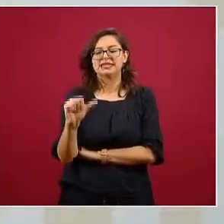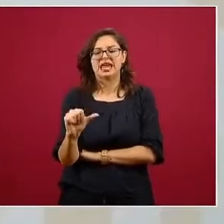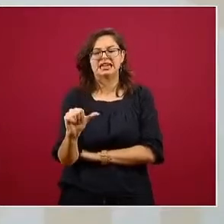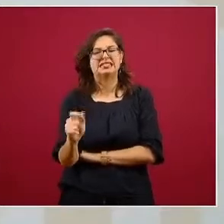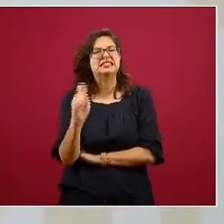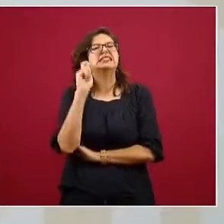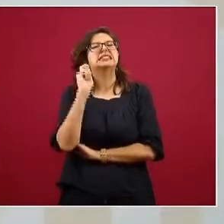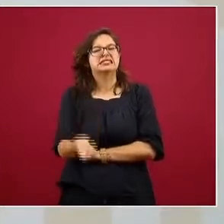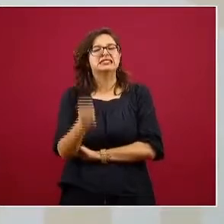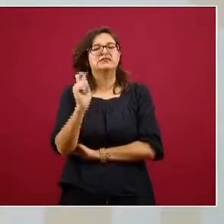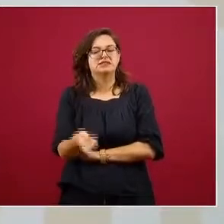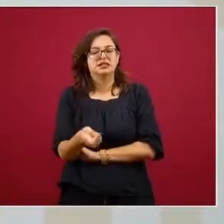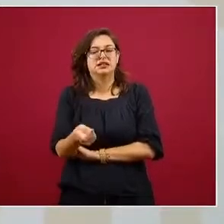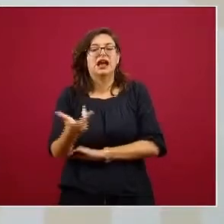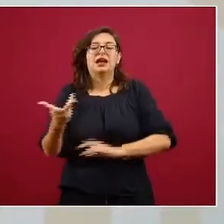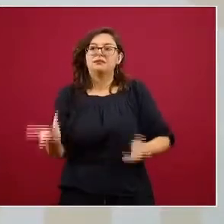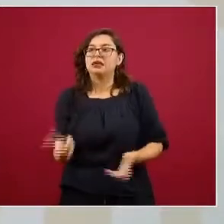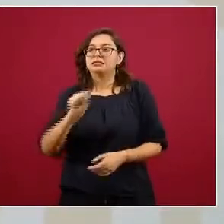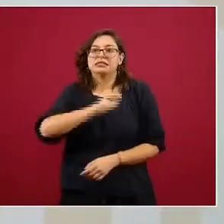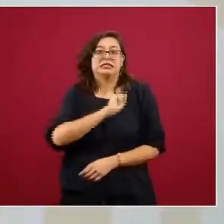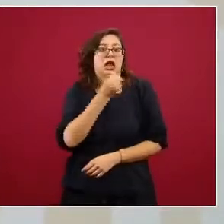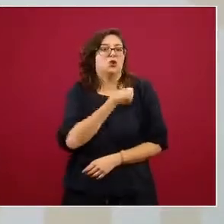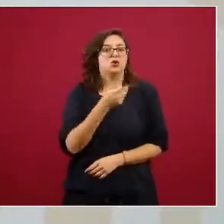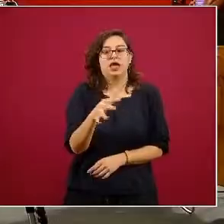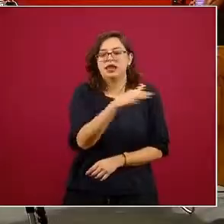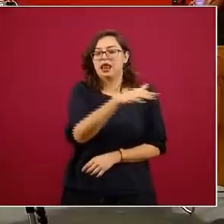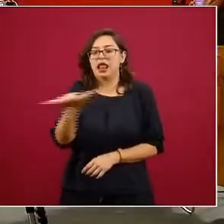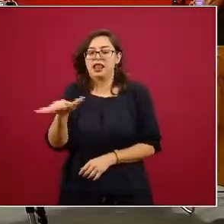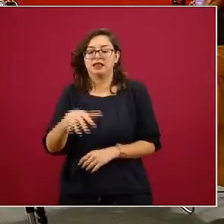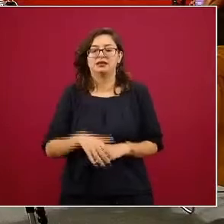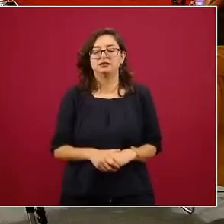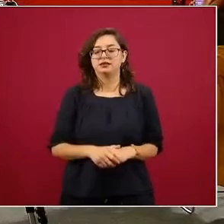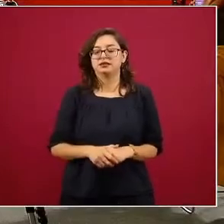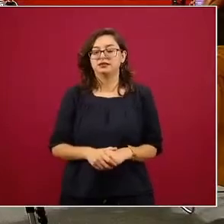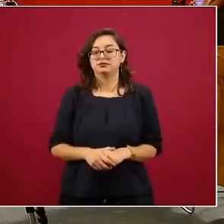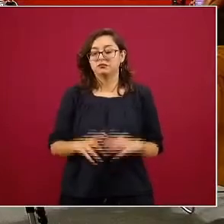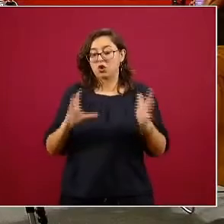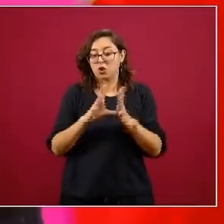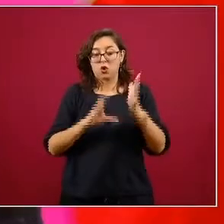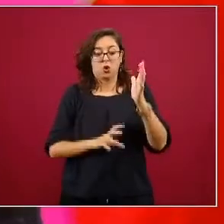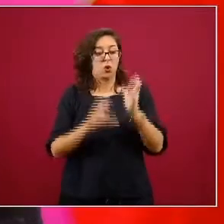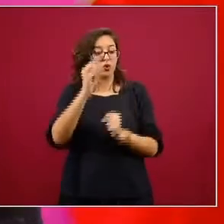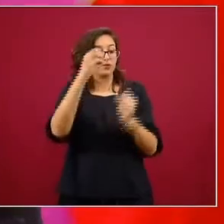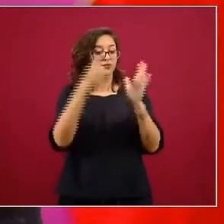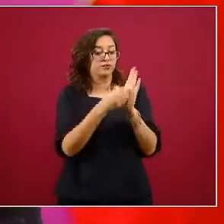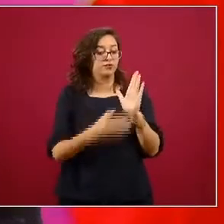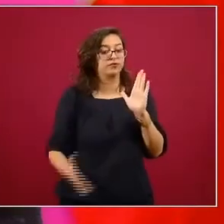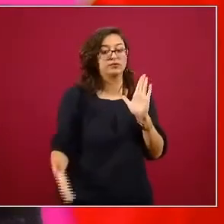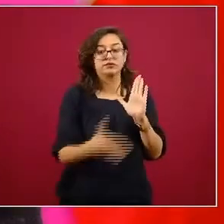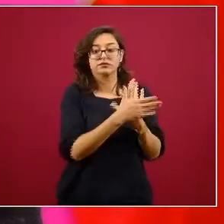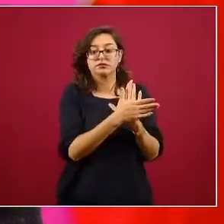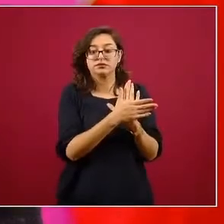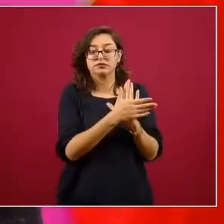nos ocupan, que son la salubridad general, fue establecido en la Constitución